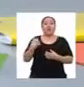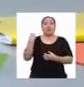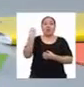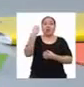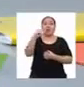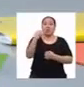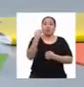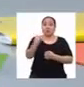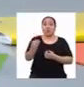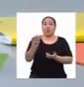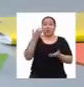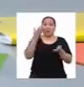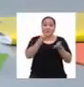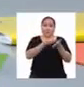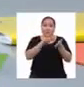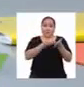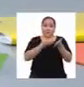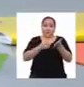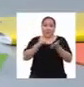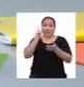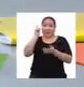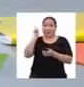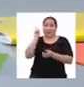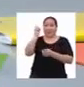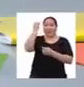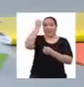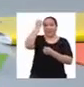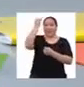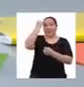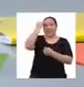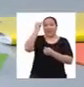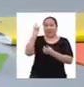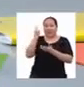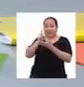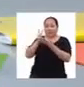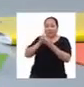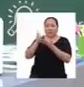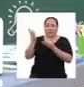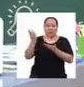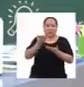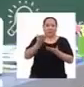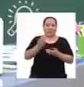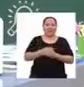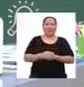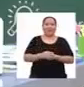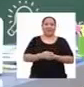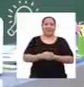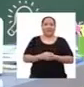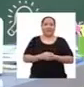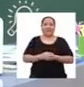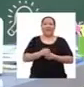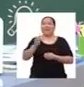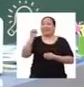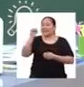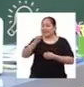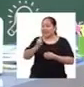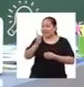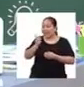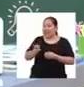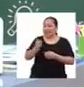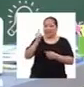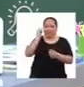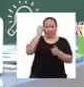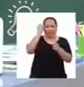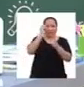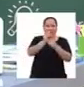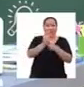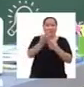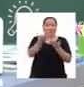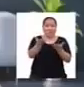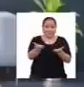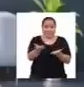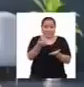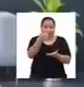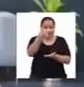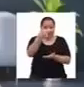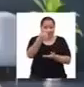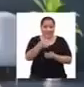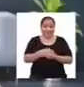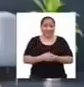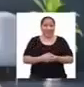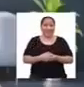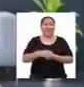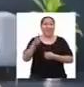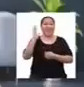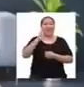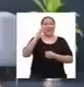adolescentes a partir de las ideas que obtuvimos de la lectura, ¿cierto? Ese mismo, Tocino. ¿Cómo les fue?